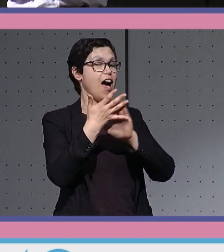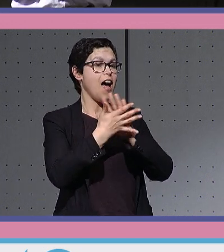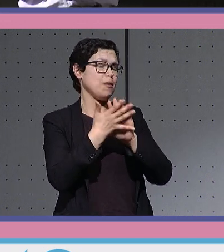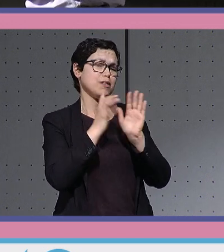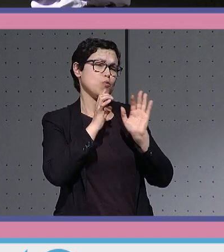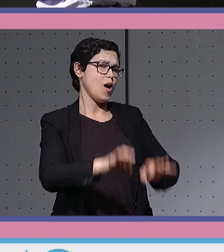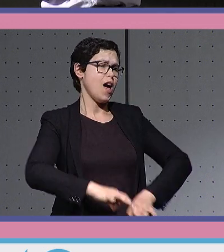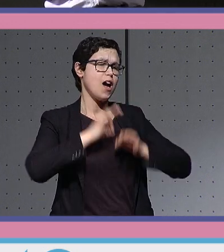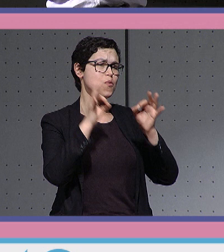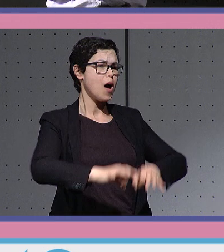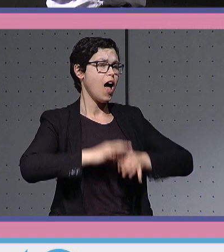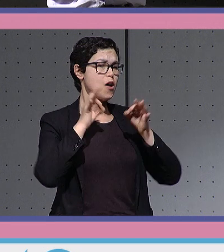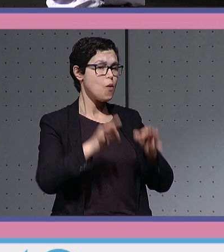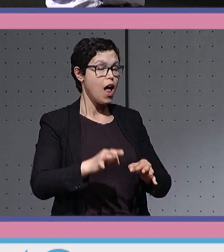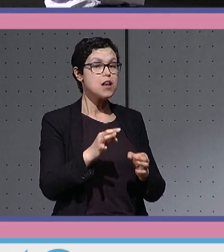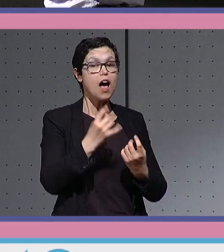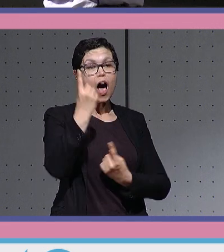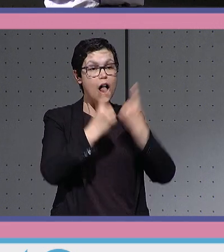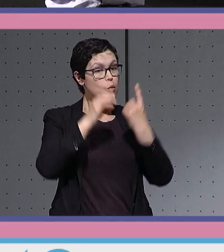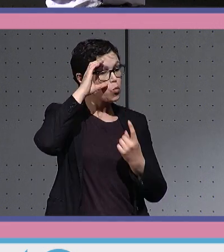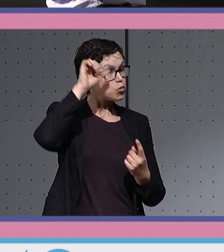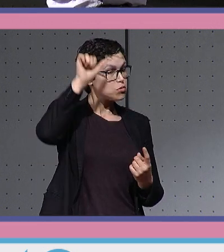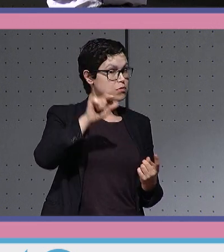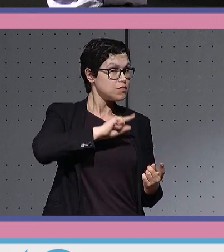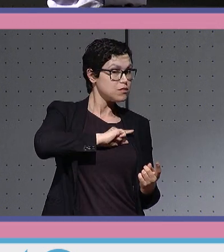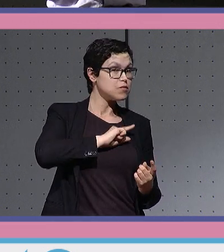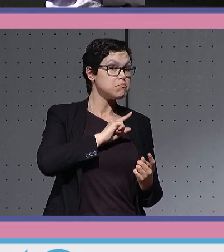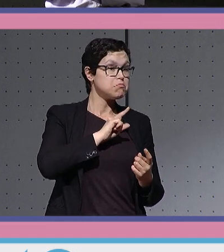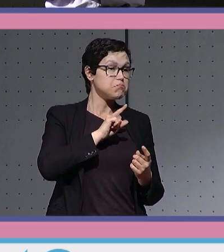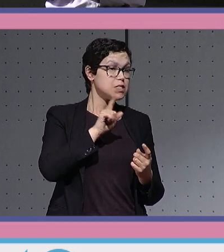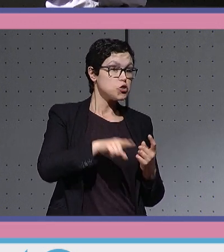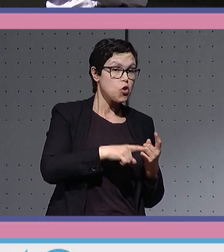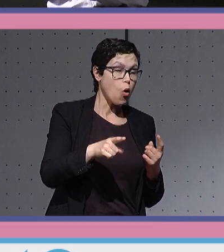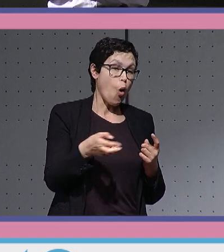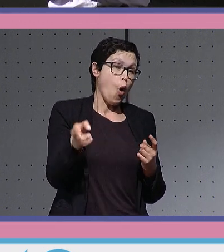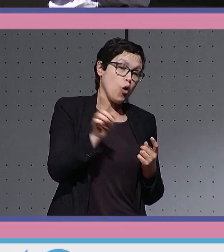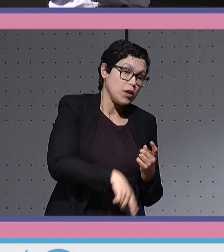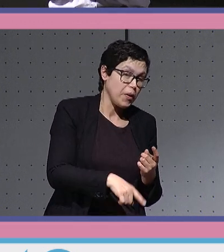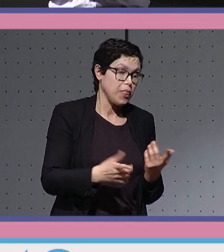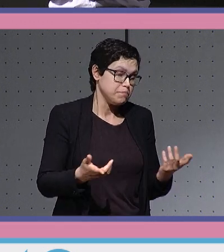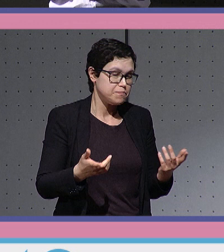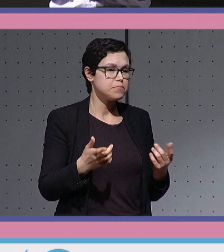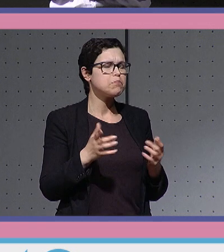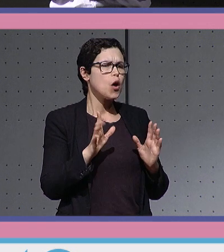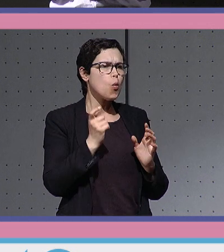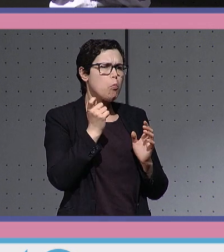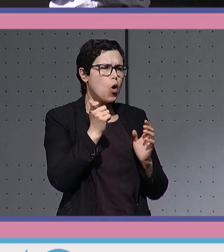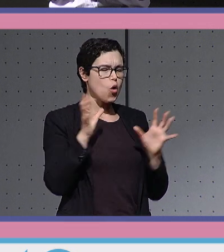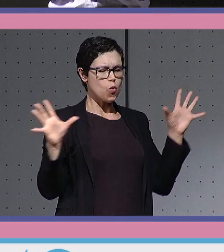siempre. No estoy seguro de los que me habéis oído si os seré capaz de contar alguna novedad, pero sí que quería pasar un repaso